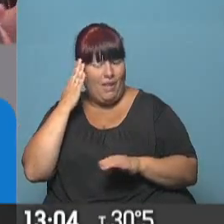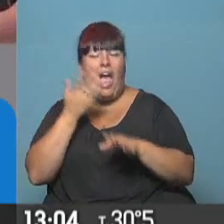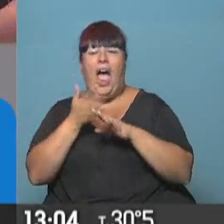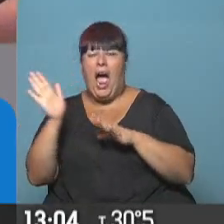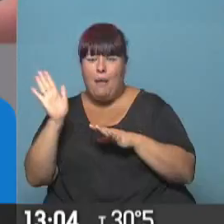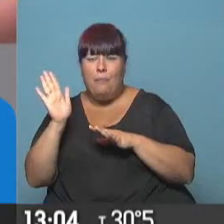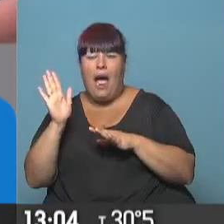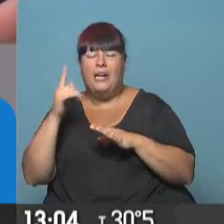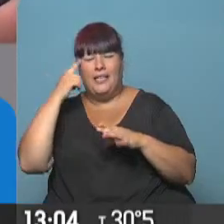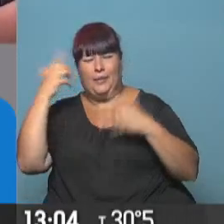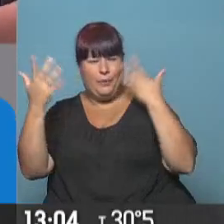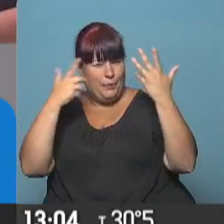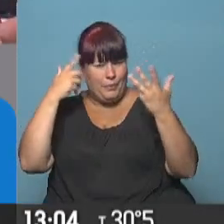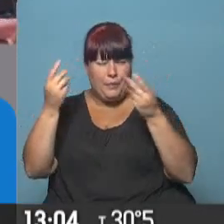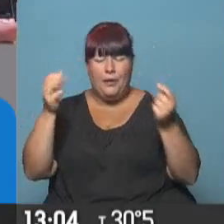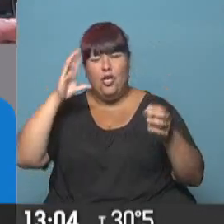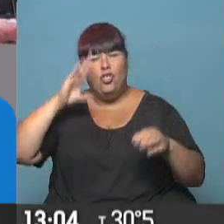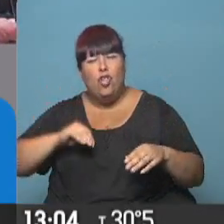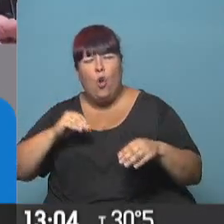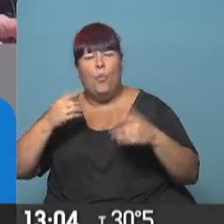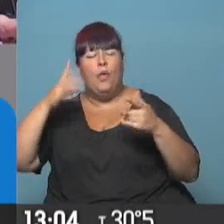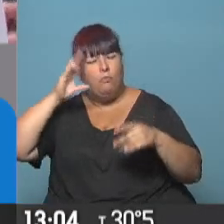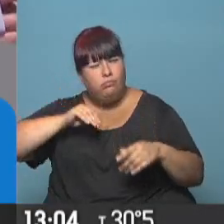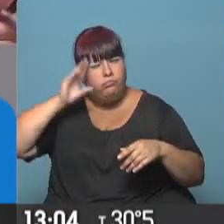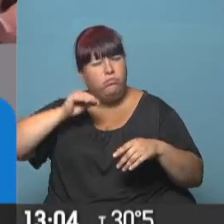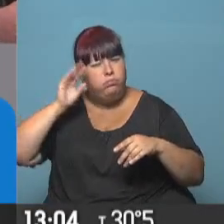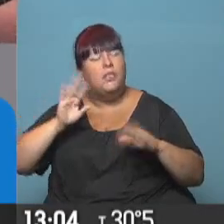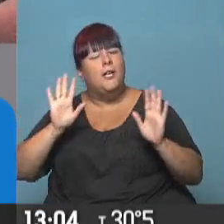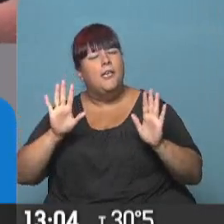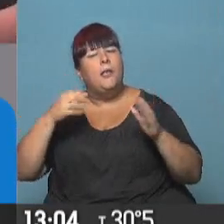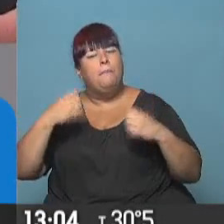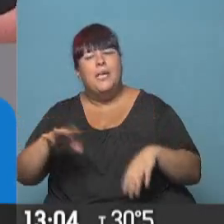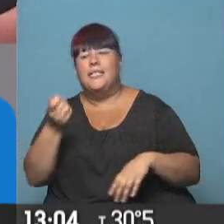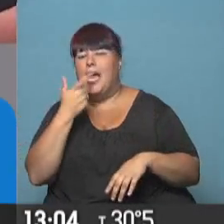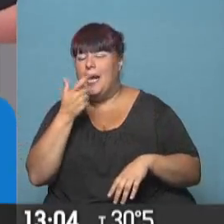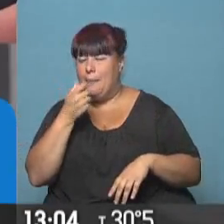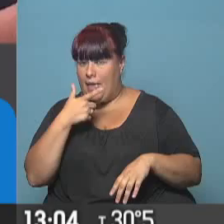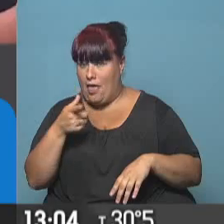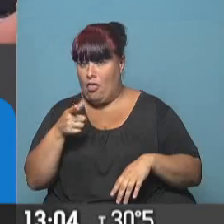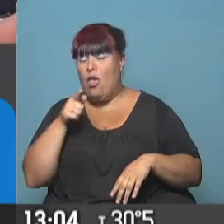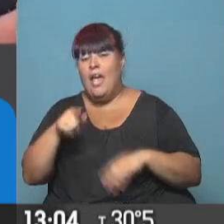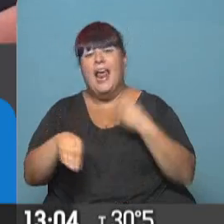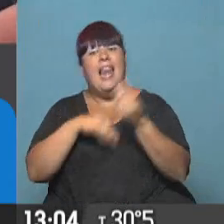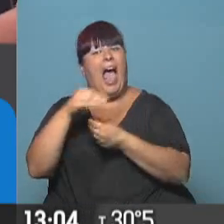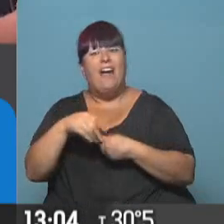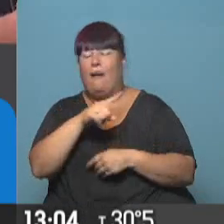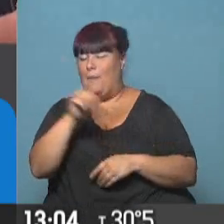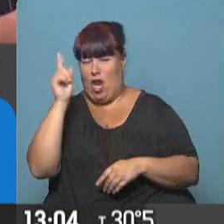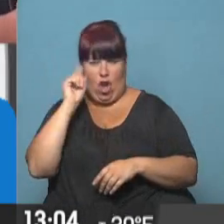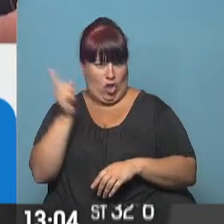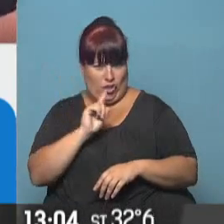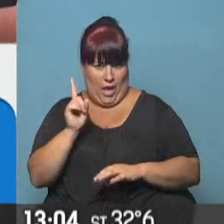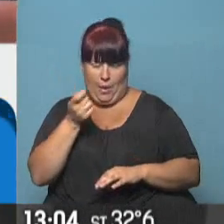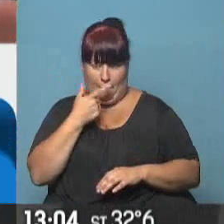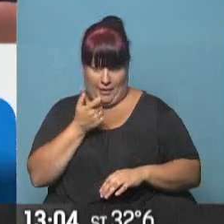lado tenía lagunas cerebrales, no se acordaba las cosas, entonces empezó a tomar una medicación de la cual la familia no tiene